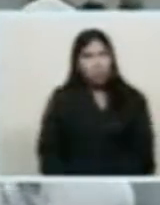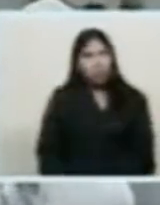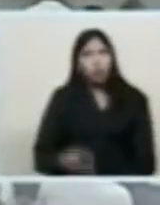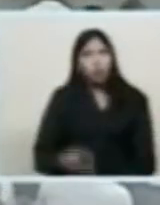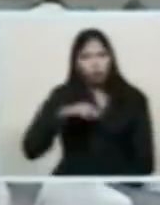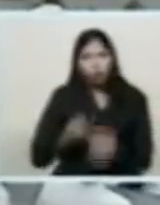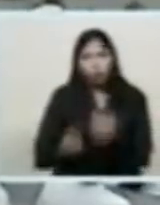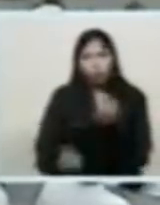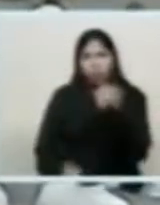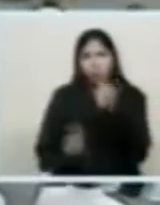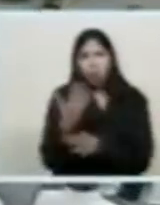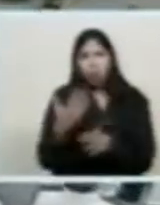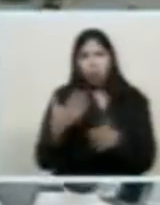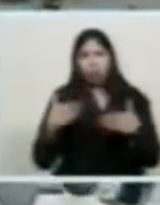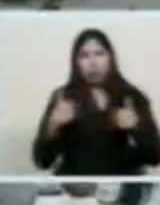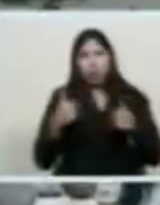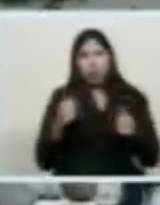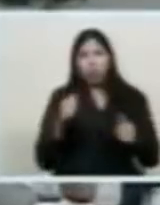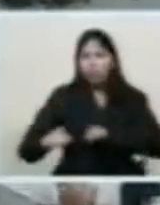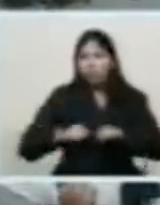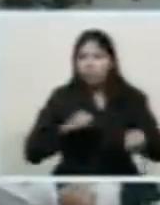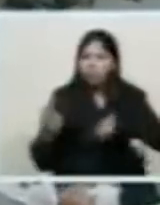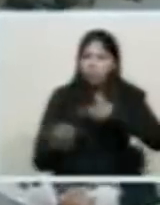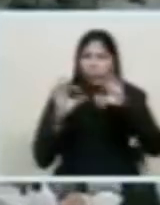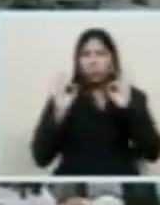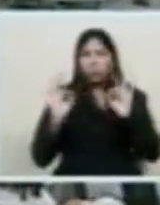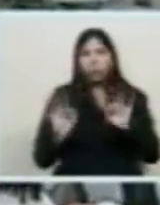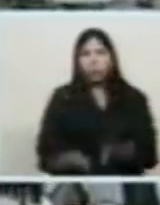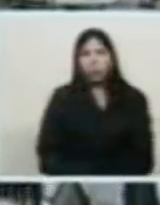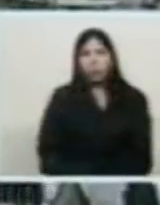un poderoso sistema de salud pública.